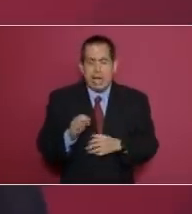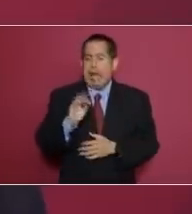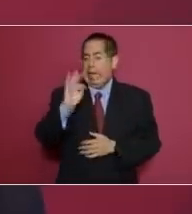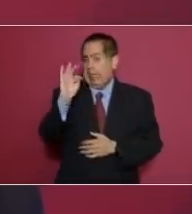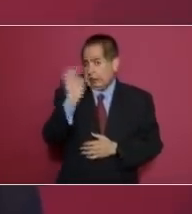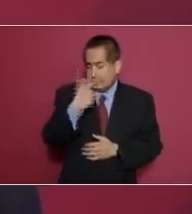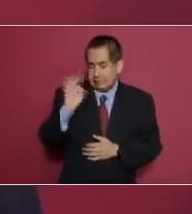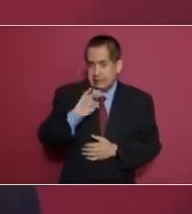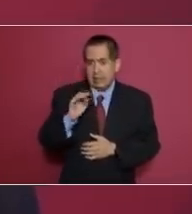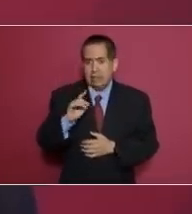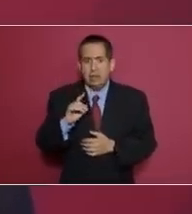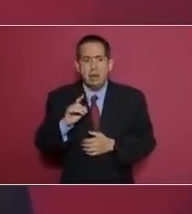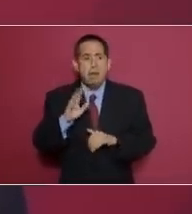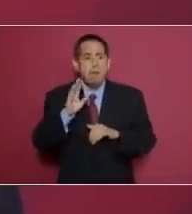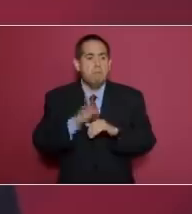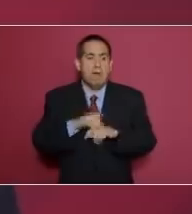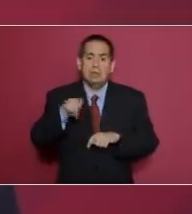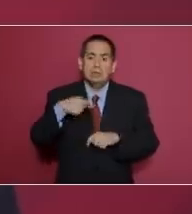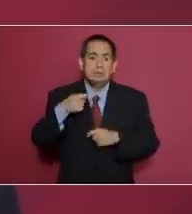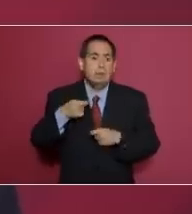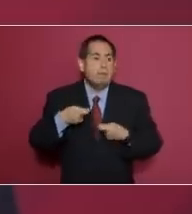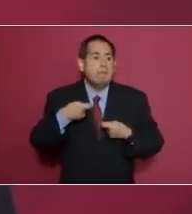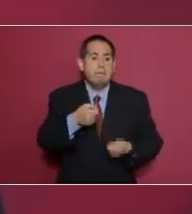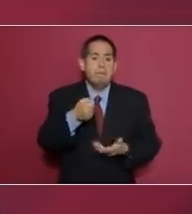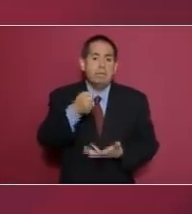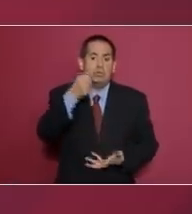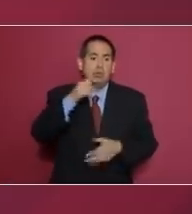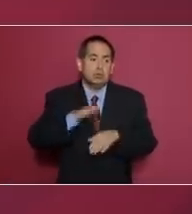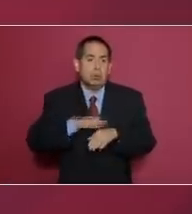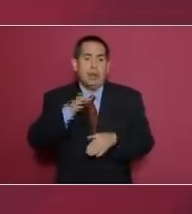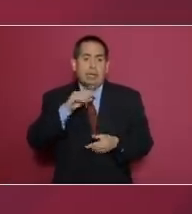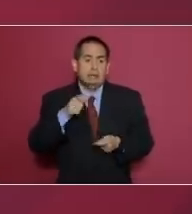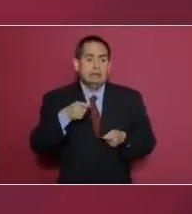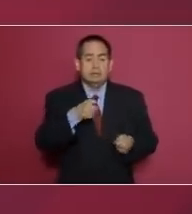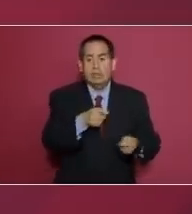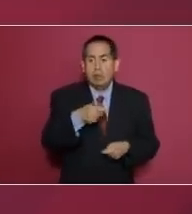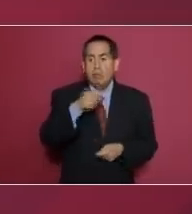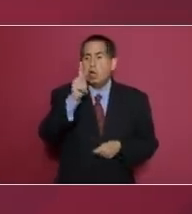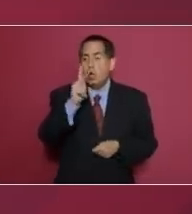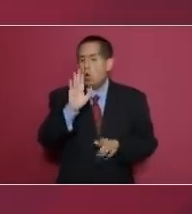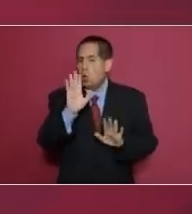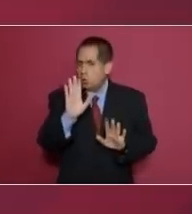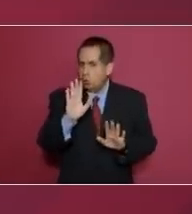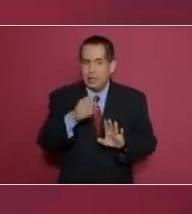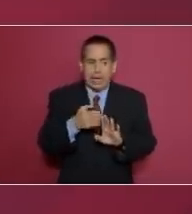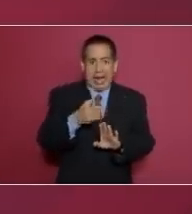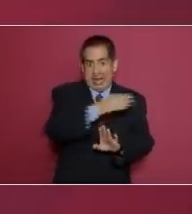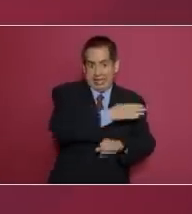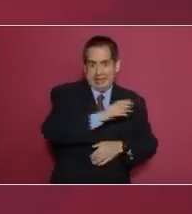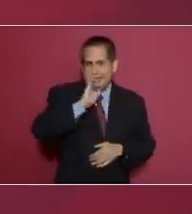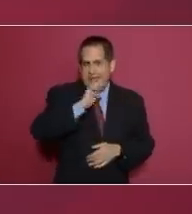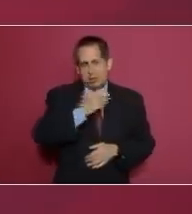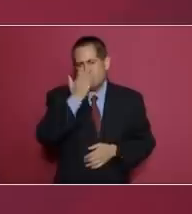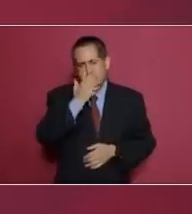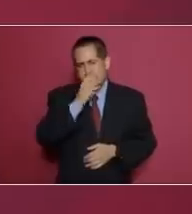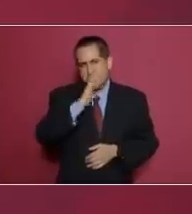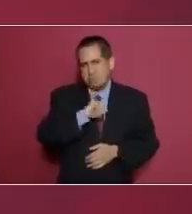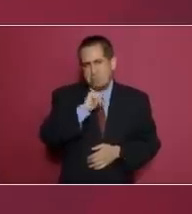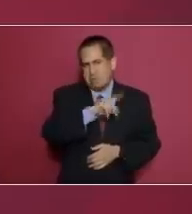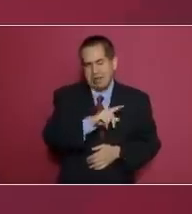mejor una ampliación presupuestal, pero había la mala costumbre